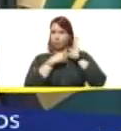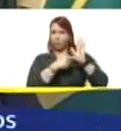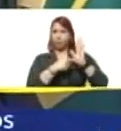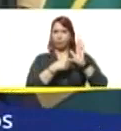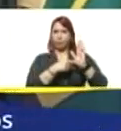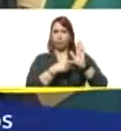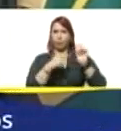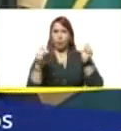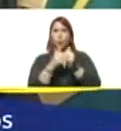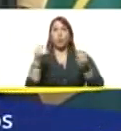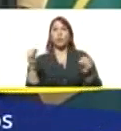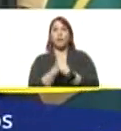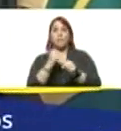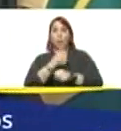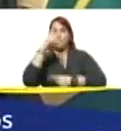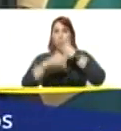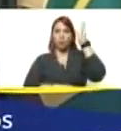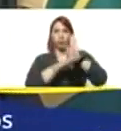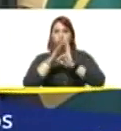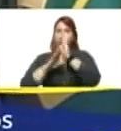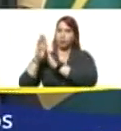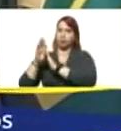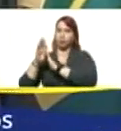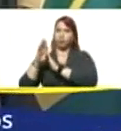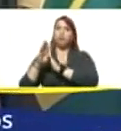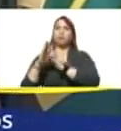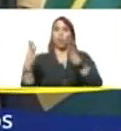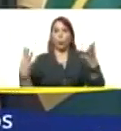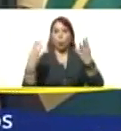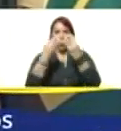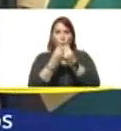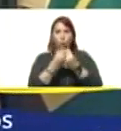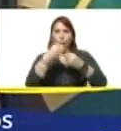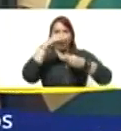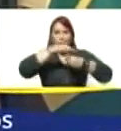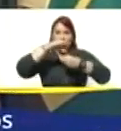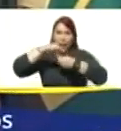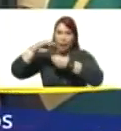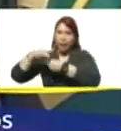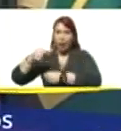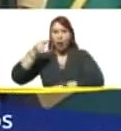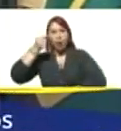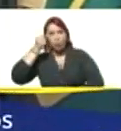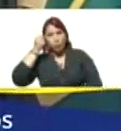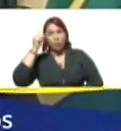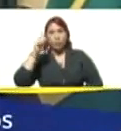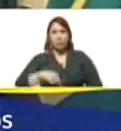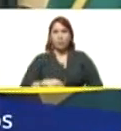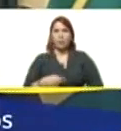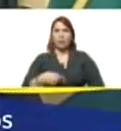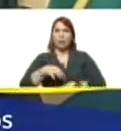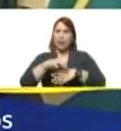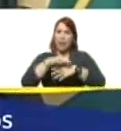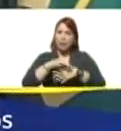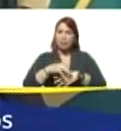trabajo productivo, produciendo juntos arroz, frijoles, carne,